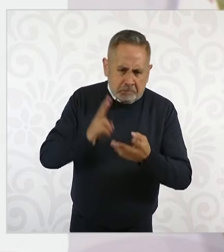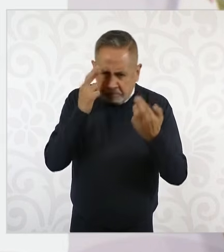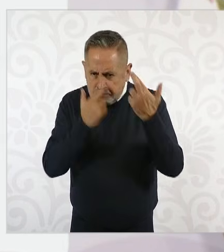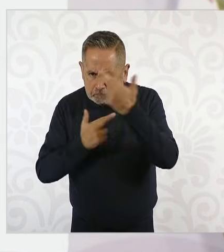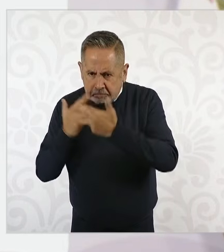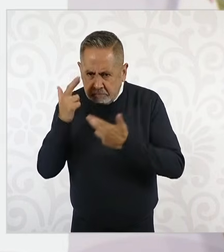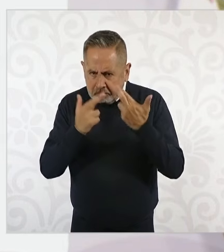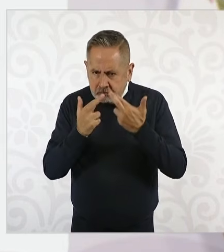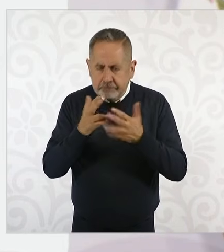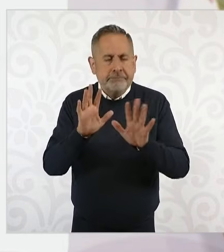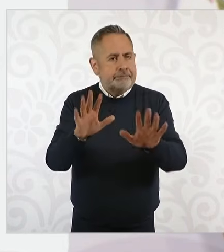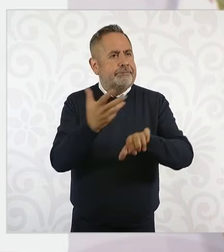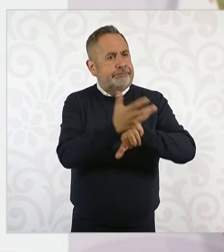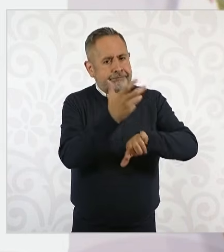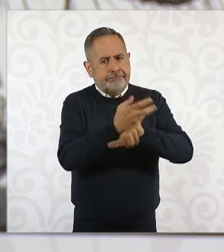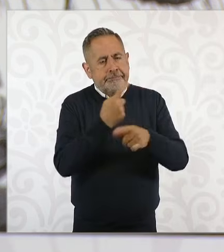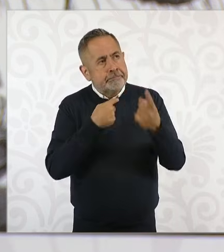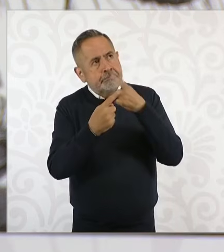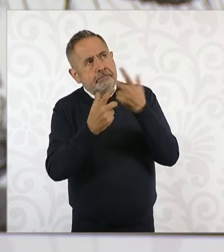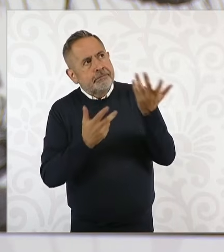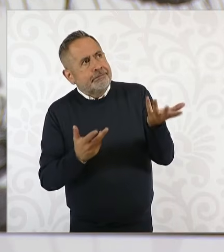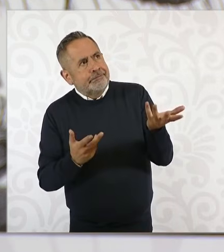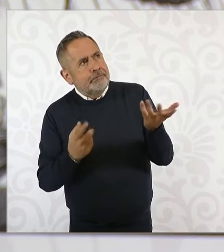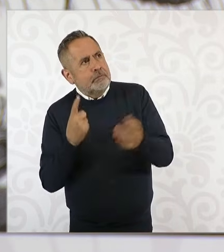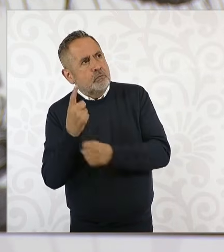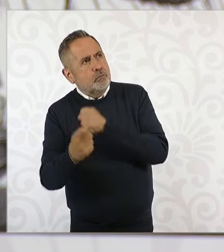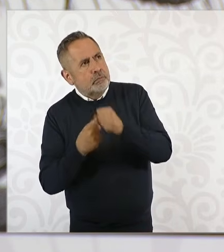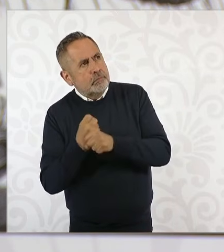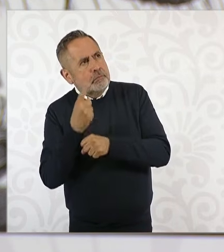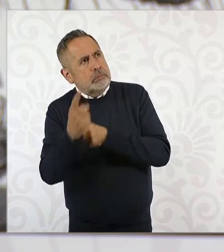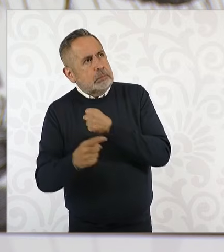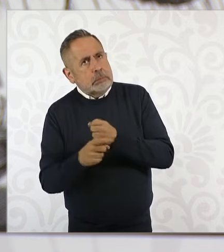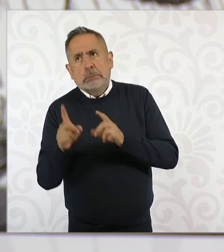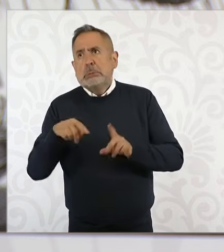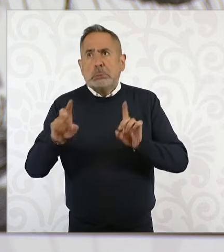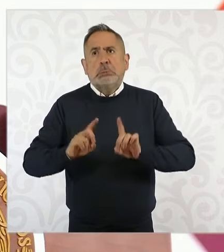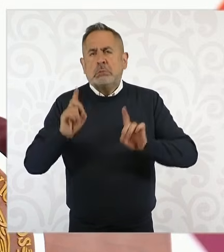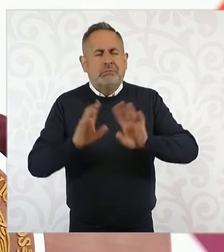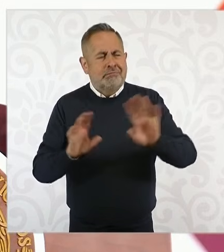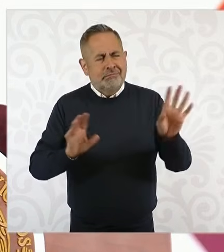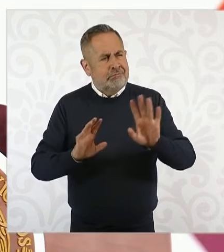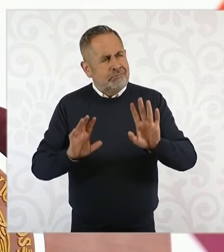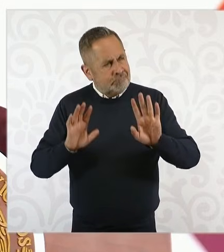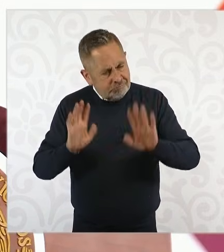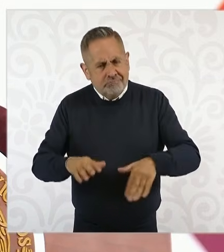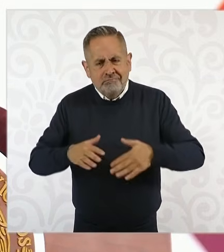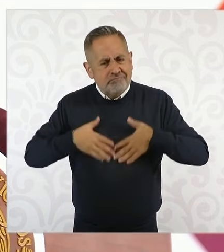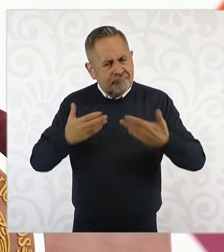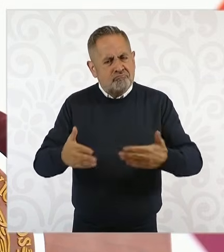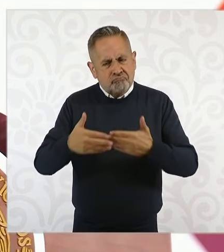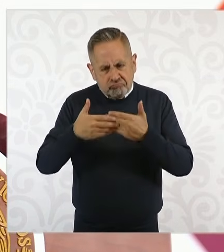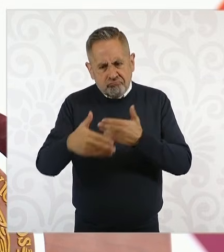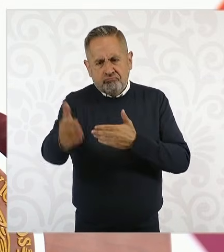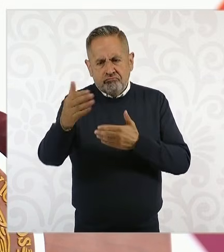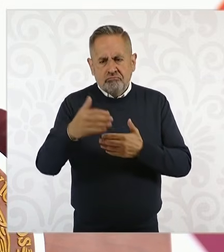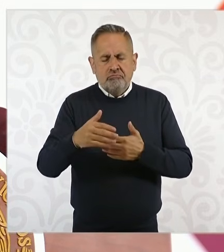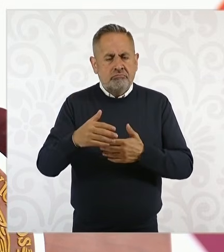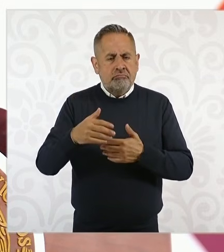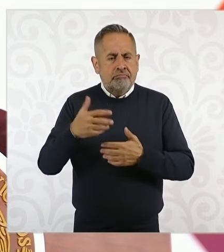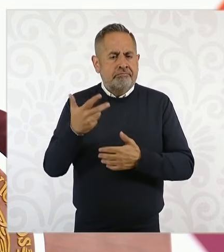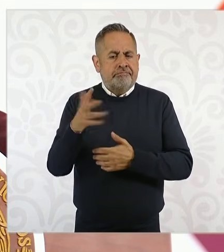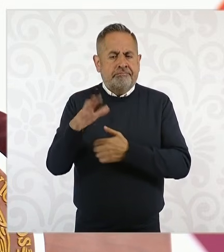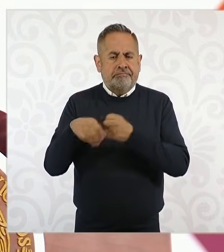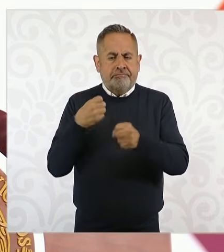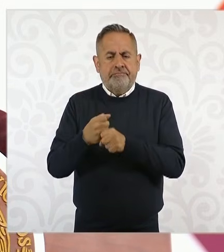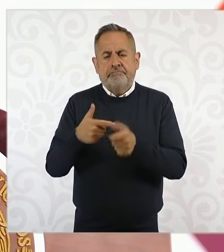Unidos con la idea de que no representen pues incertidumbre, sino que se garantice la inversión para los